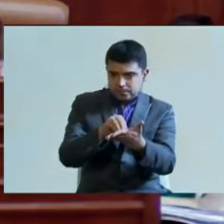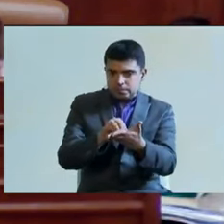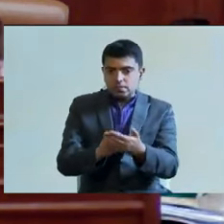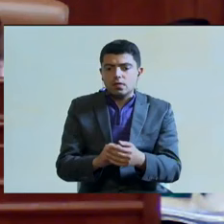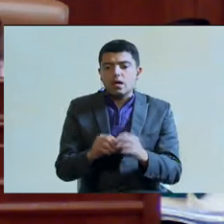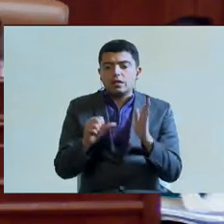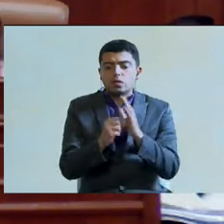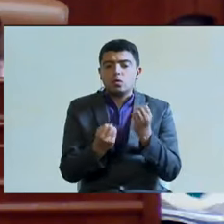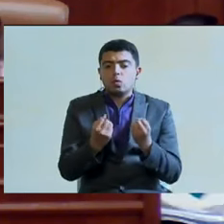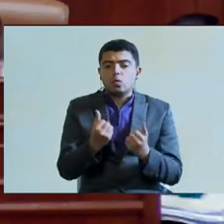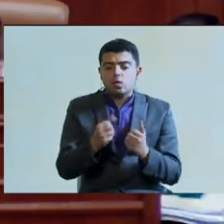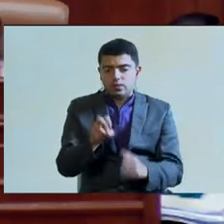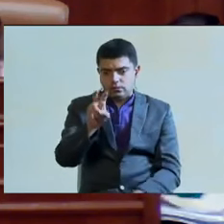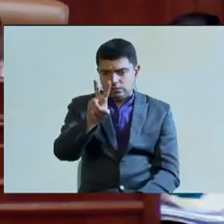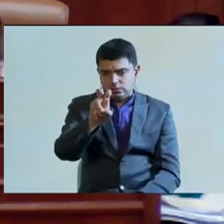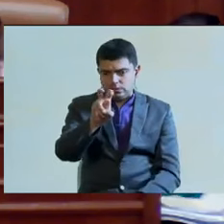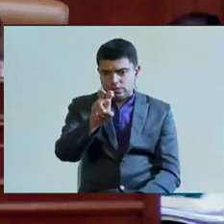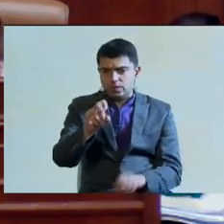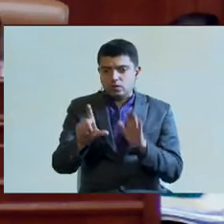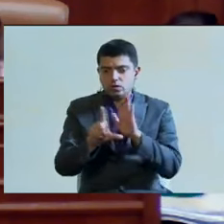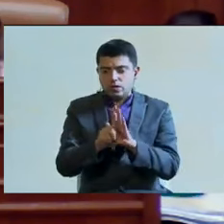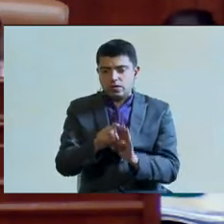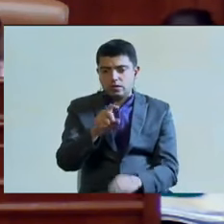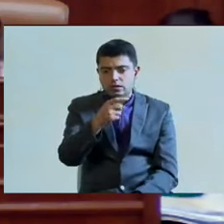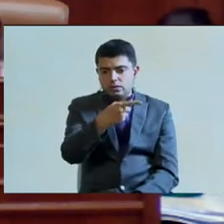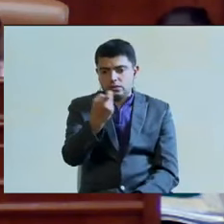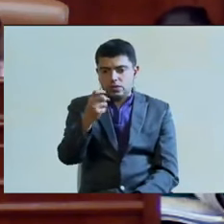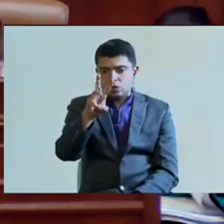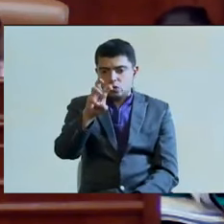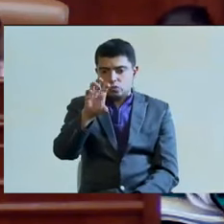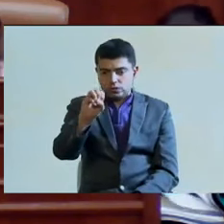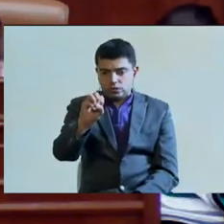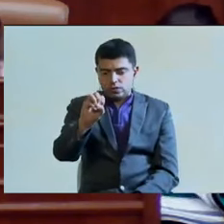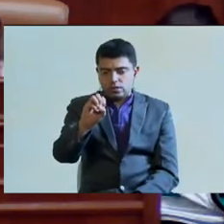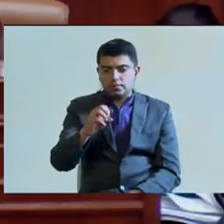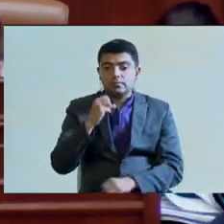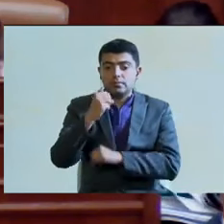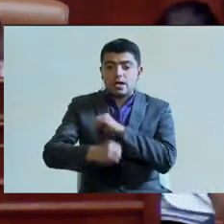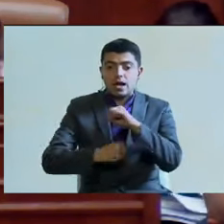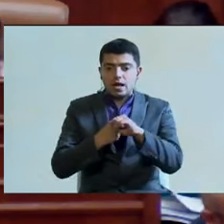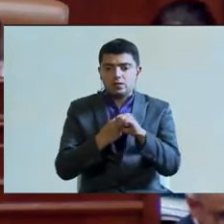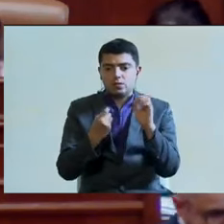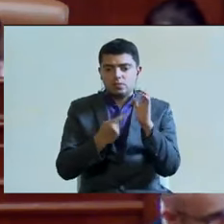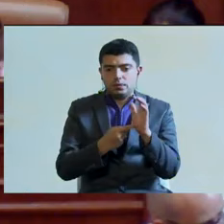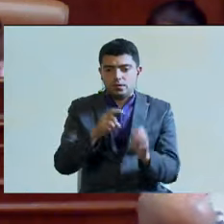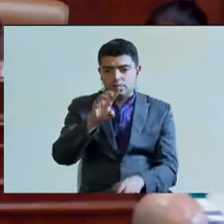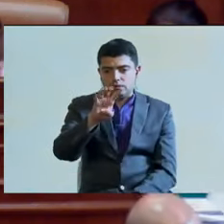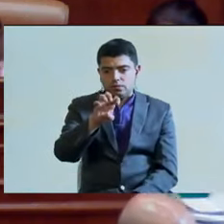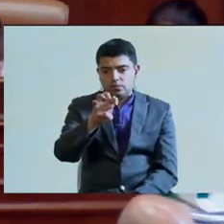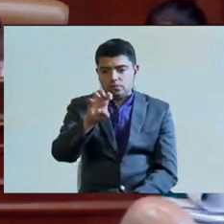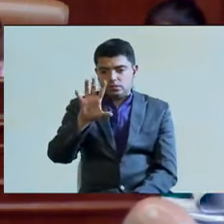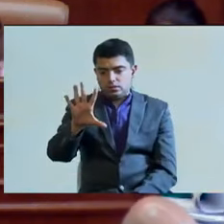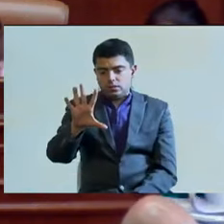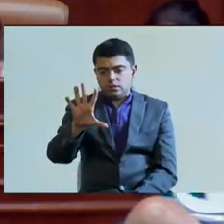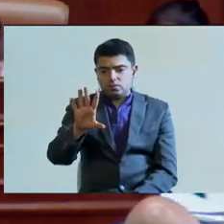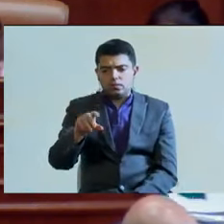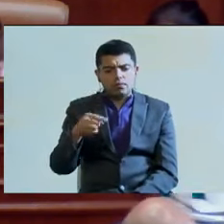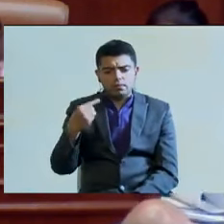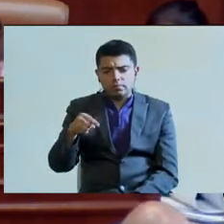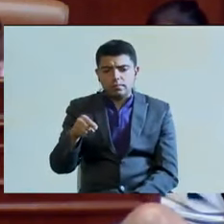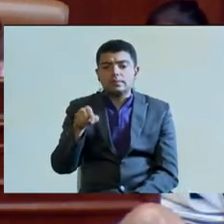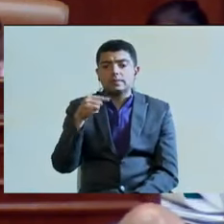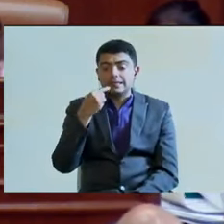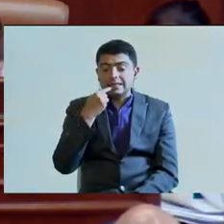séptimo de la ley 180 de 2000 de 1995 el cual